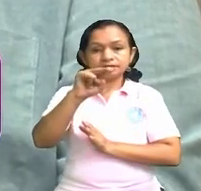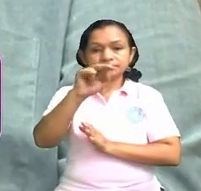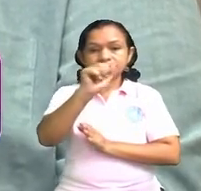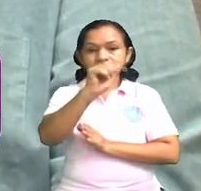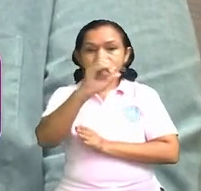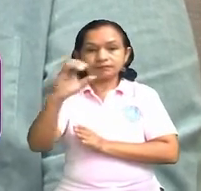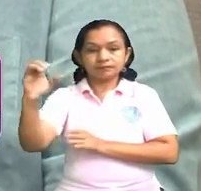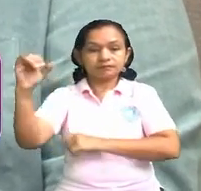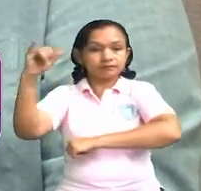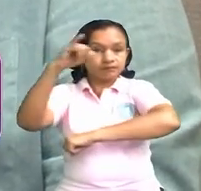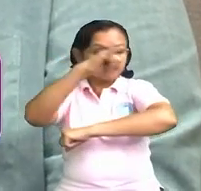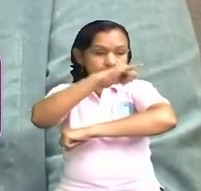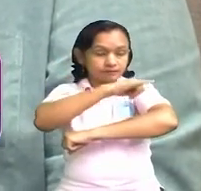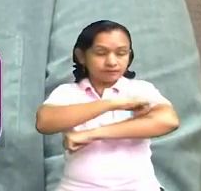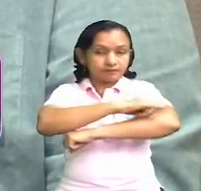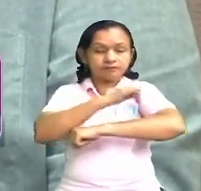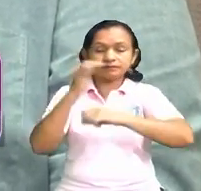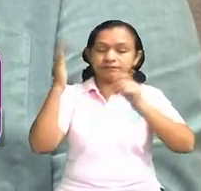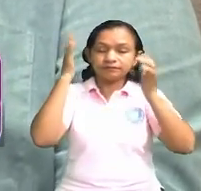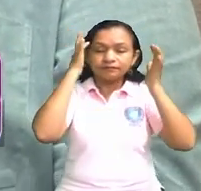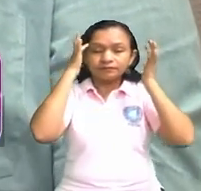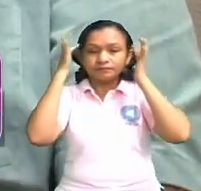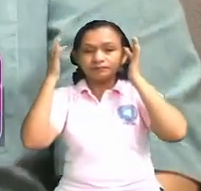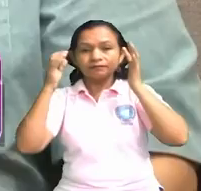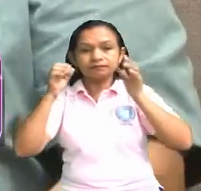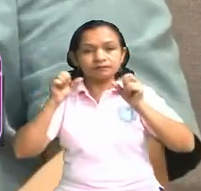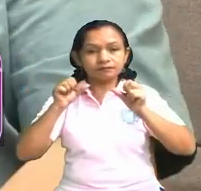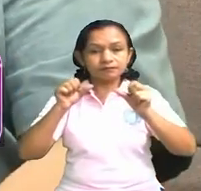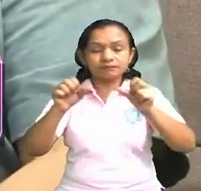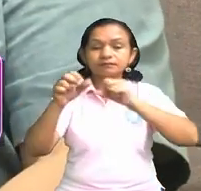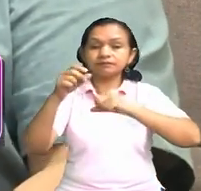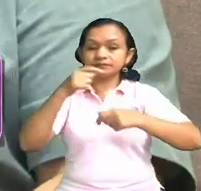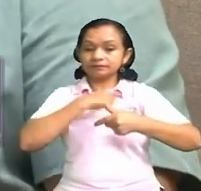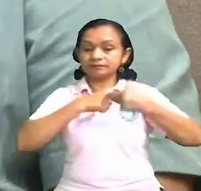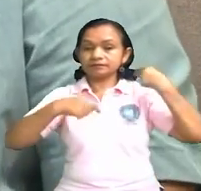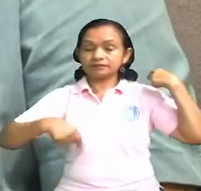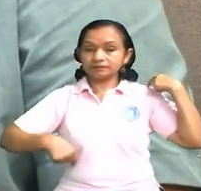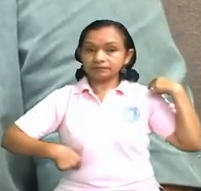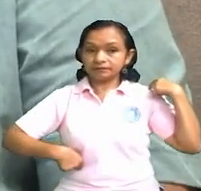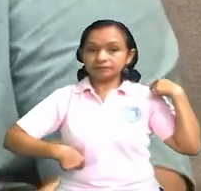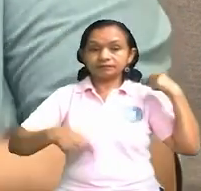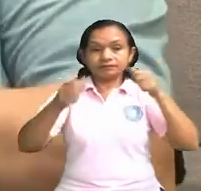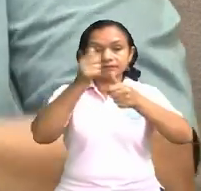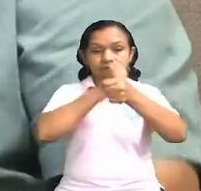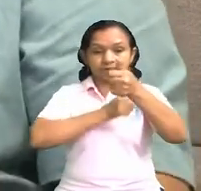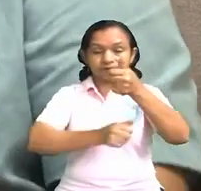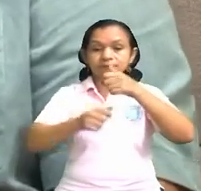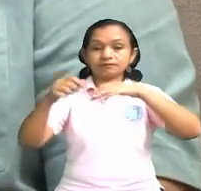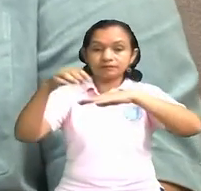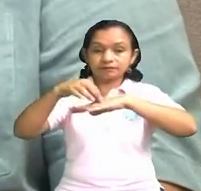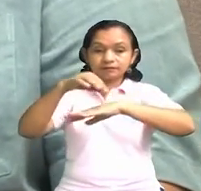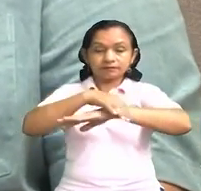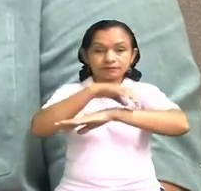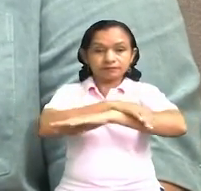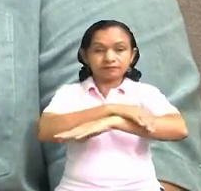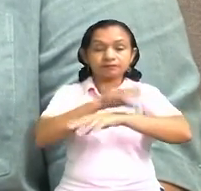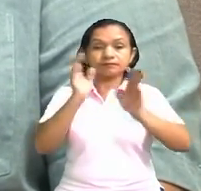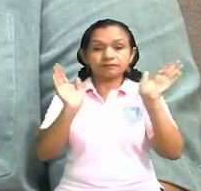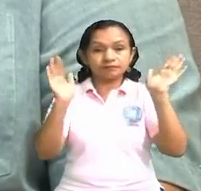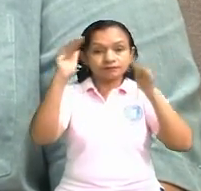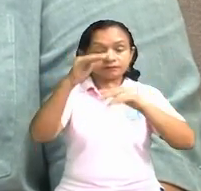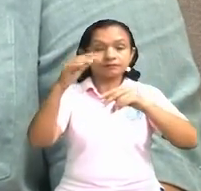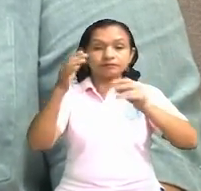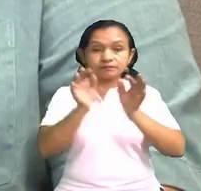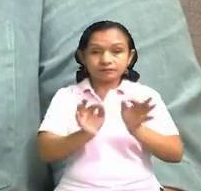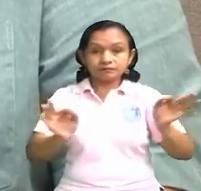¿verdad?, dirigiendo. Es una preocupación permanente de nuestro presidente, de nuestra vicepresidenta, que ese nivel de